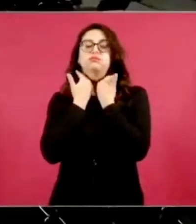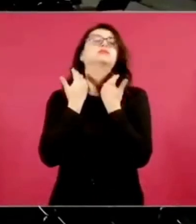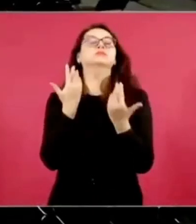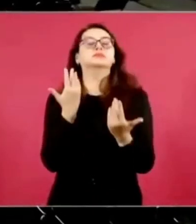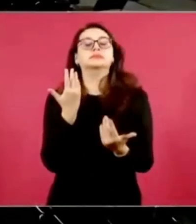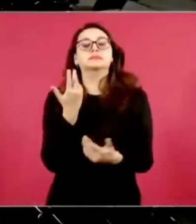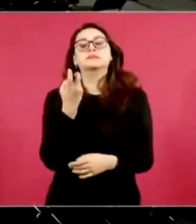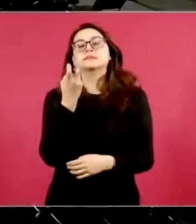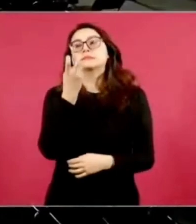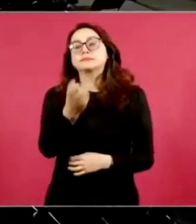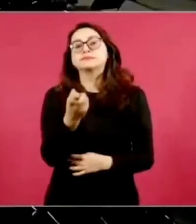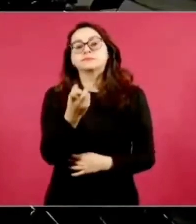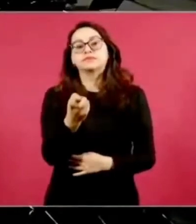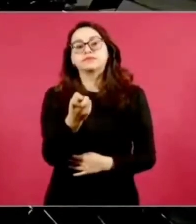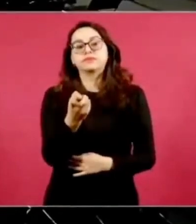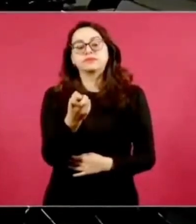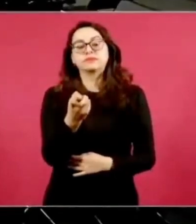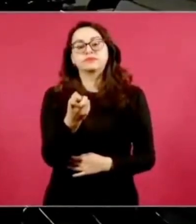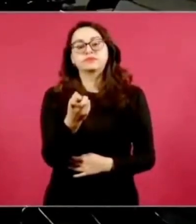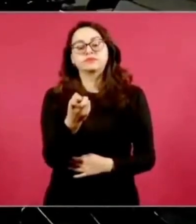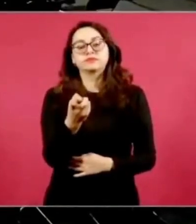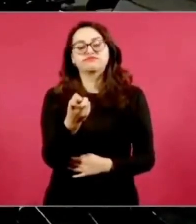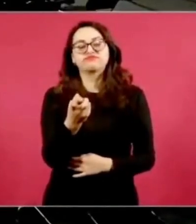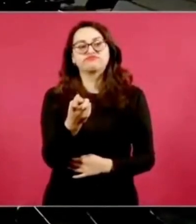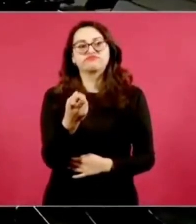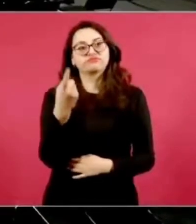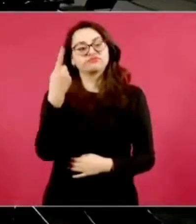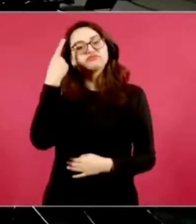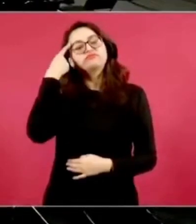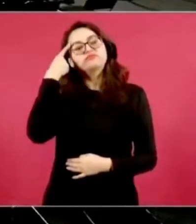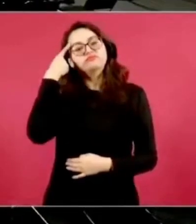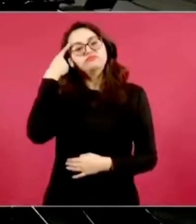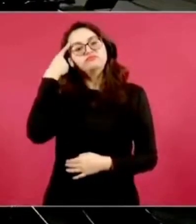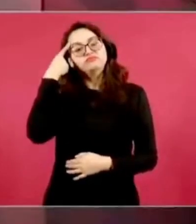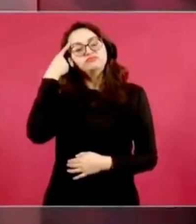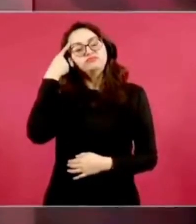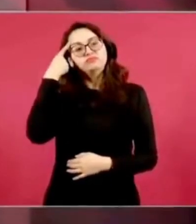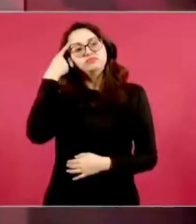Entonces, le decía, ¿por qué no